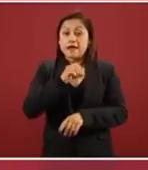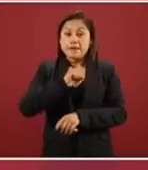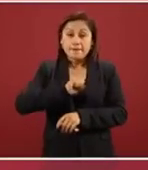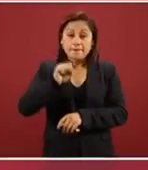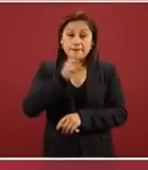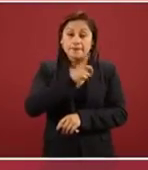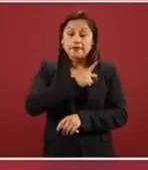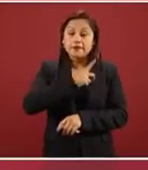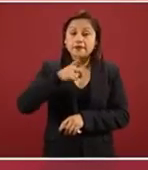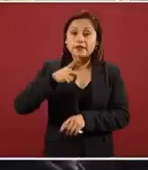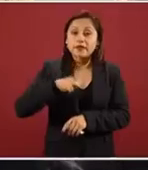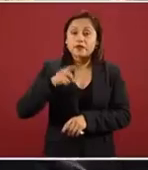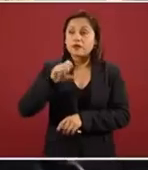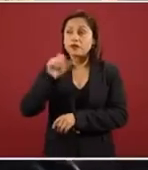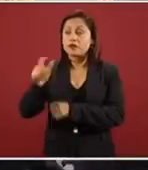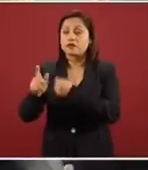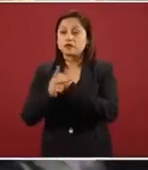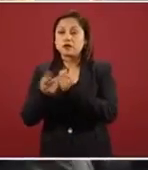producto.